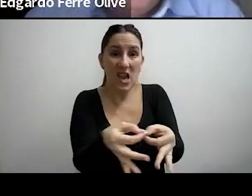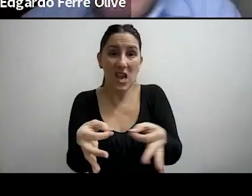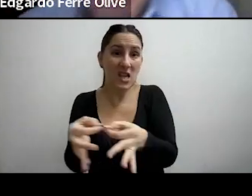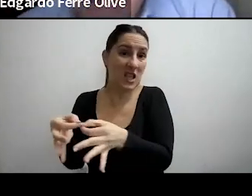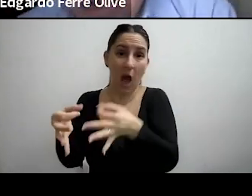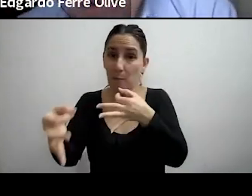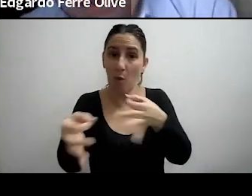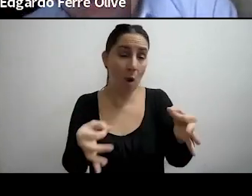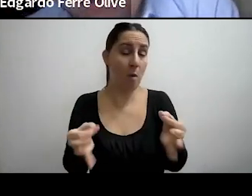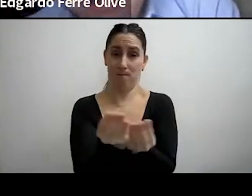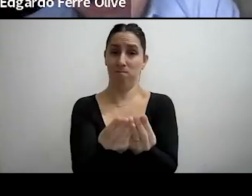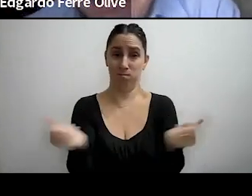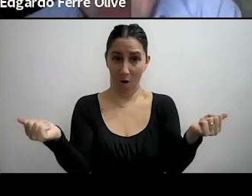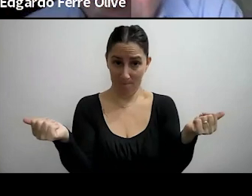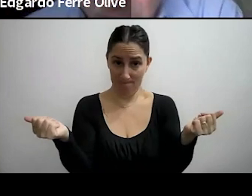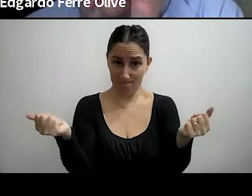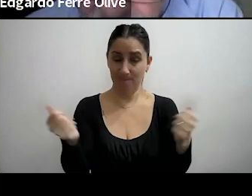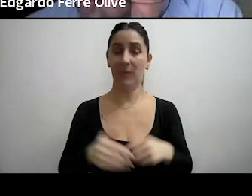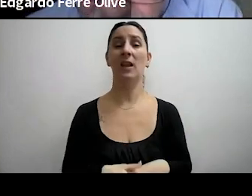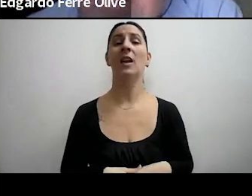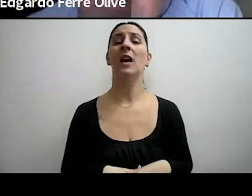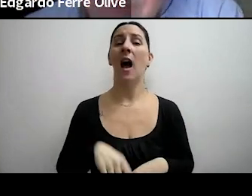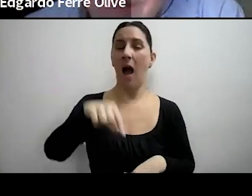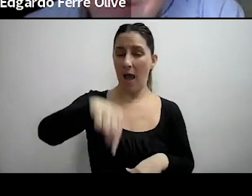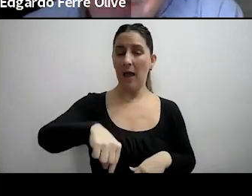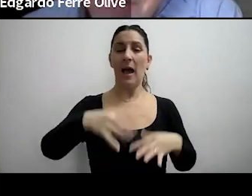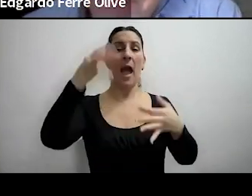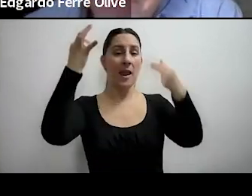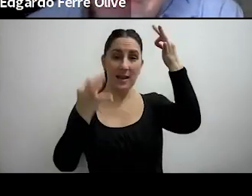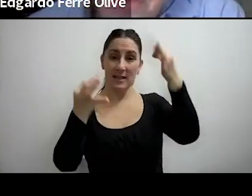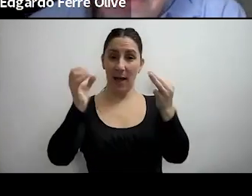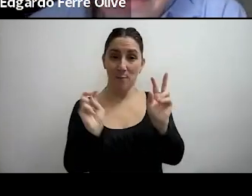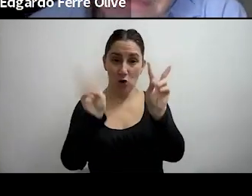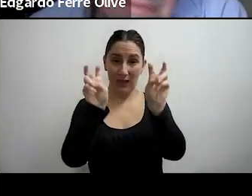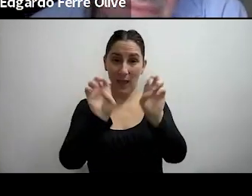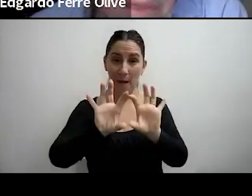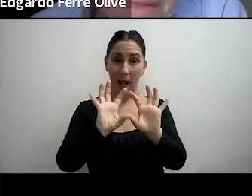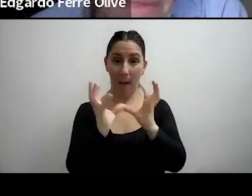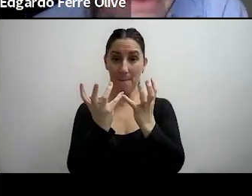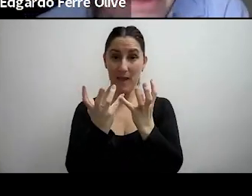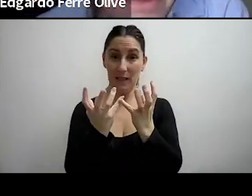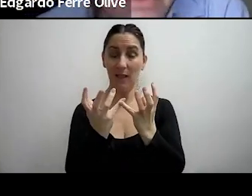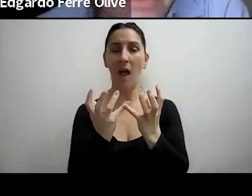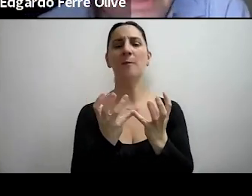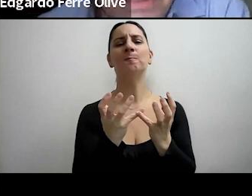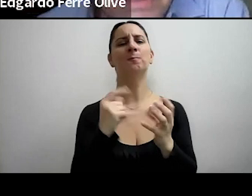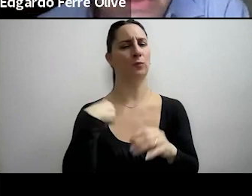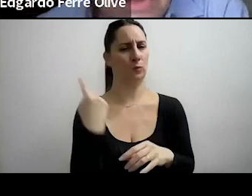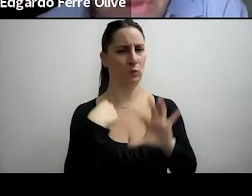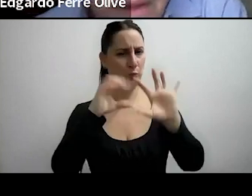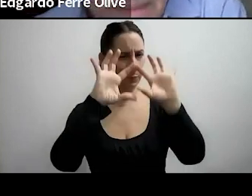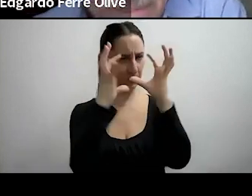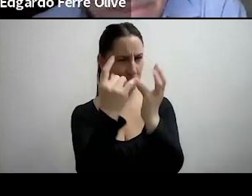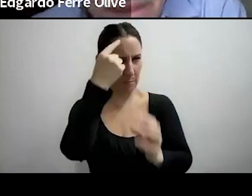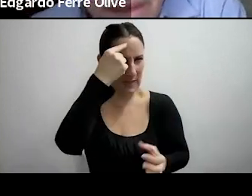existir. Entonces acá lo que se tiene que analizar cuando uno analiza el tema ambiental, desde el punto de vista que lo analice, estamos analizando desde el punto de vista de la